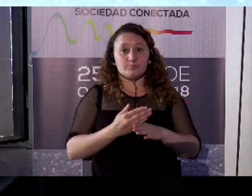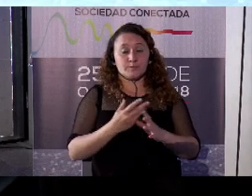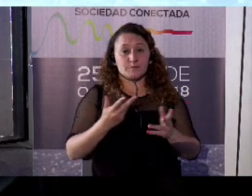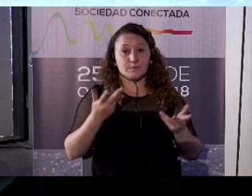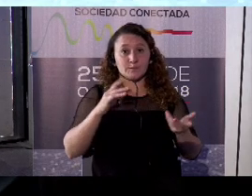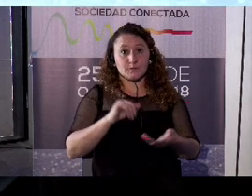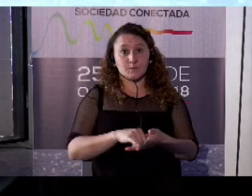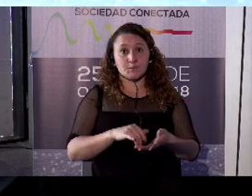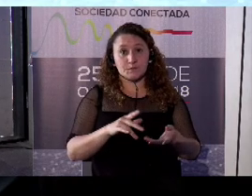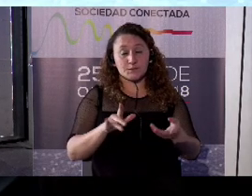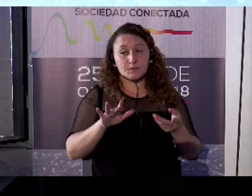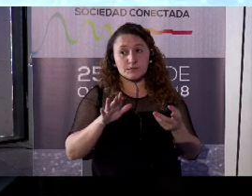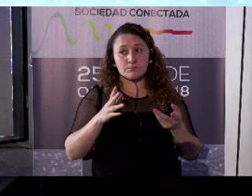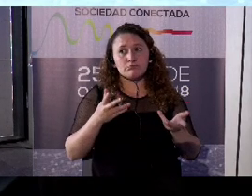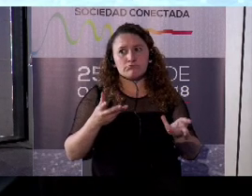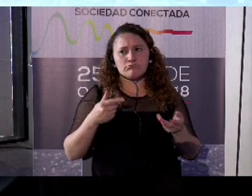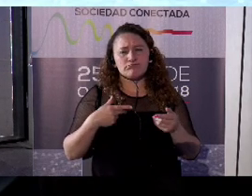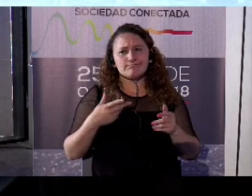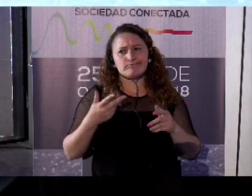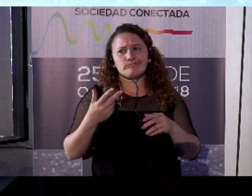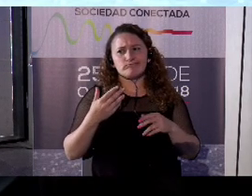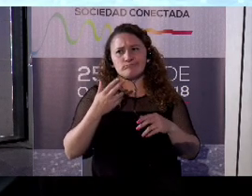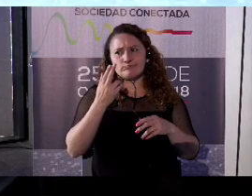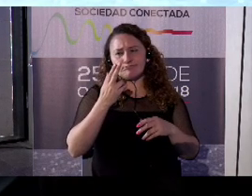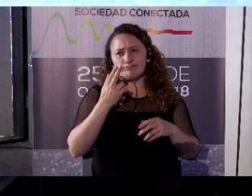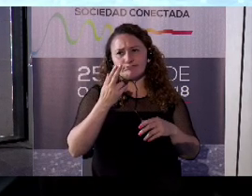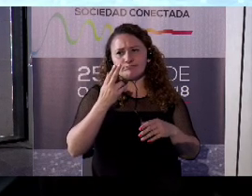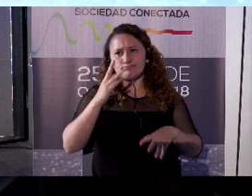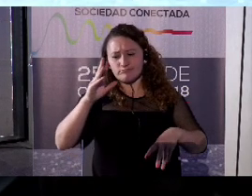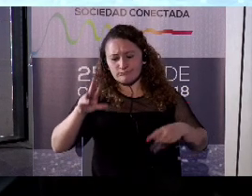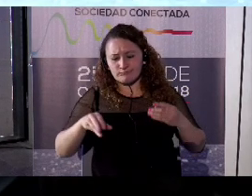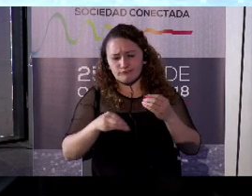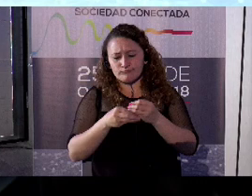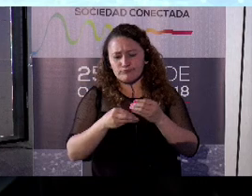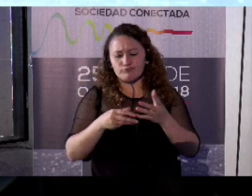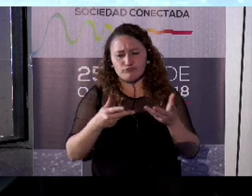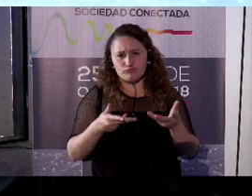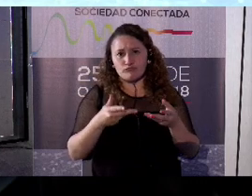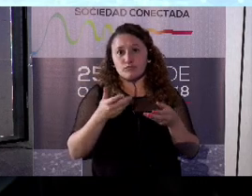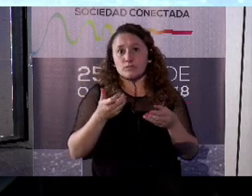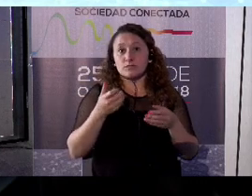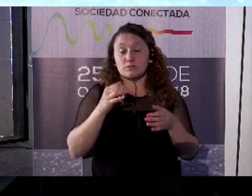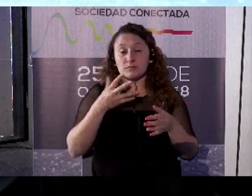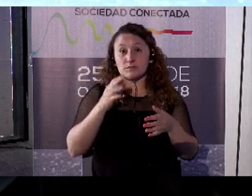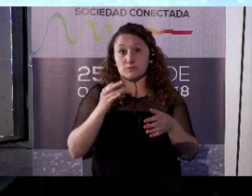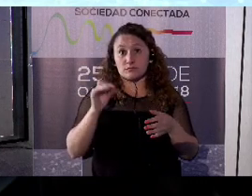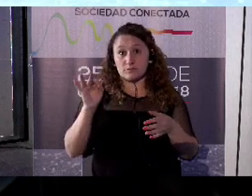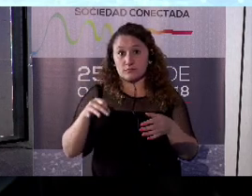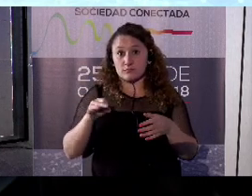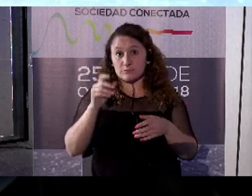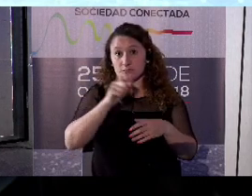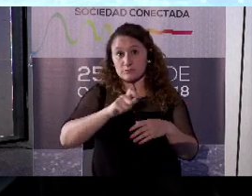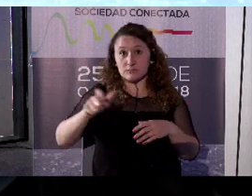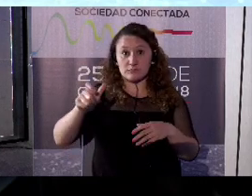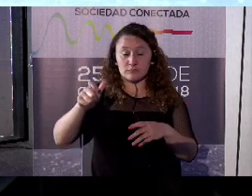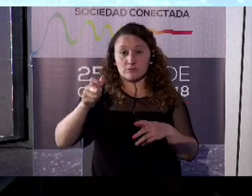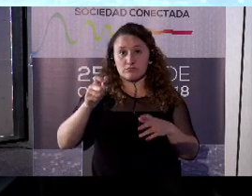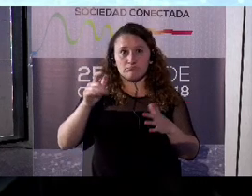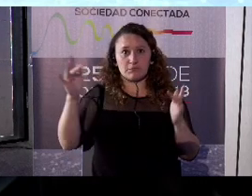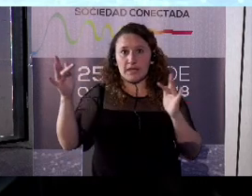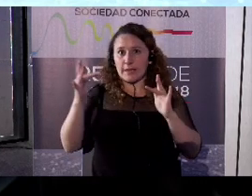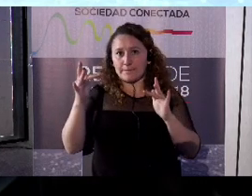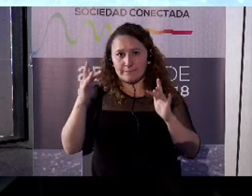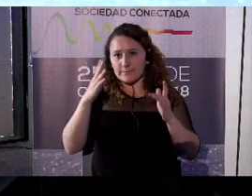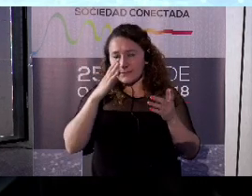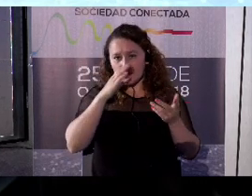los incumbentes esto realmente es una tarea de complementación porque tenemos el 50% de la población en el mundo que no está conectada en este